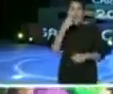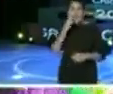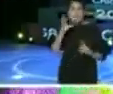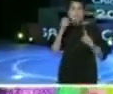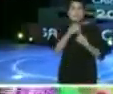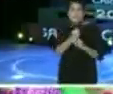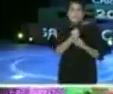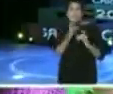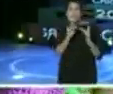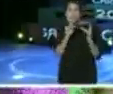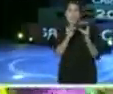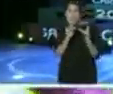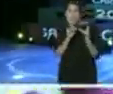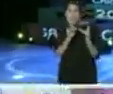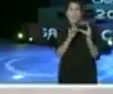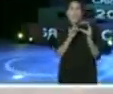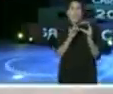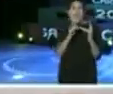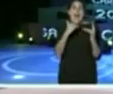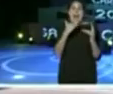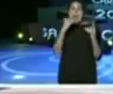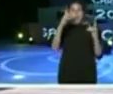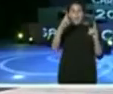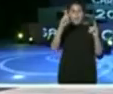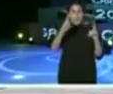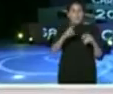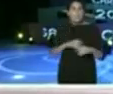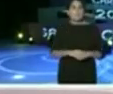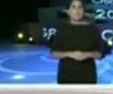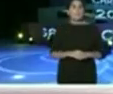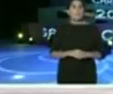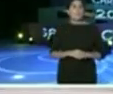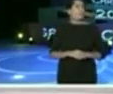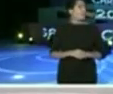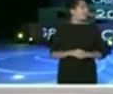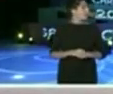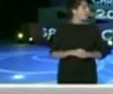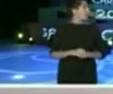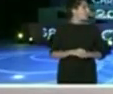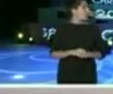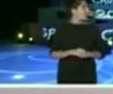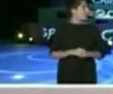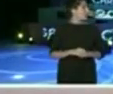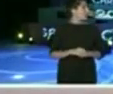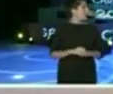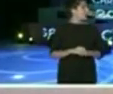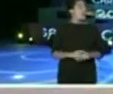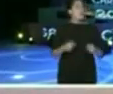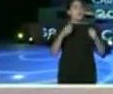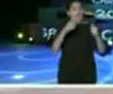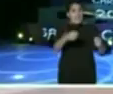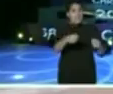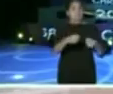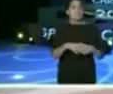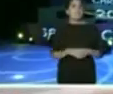la emoción para obtener una foto. Eso al menos. Que para ellos seguro va a pasar a la historia.